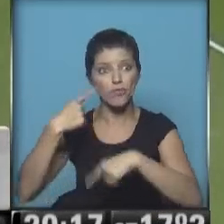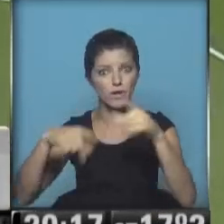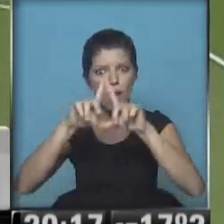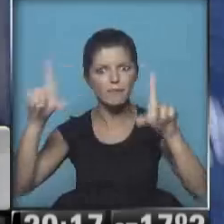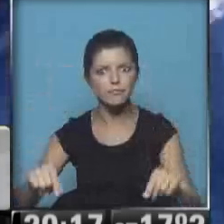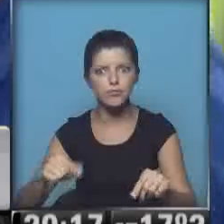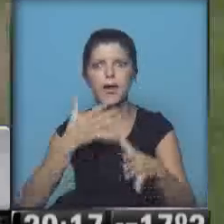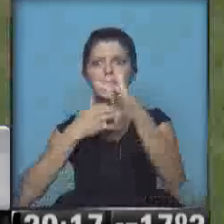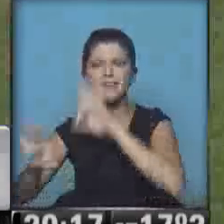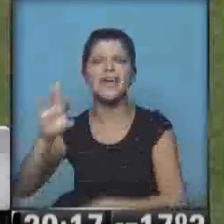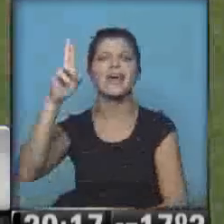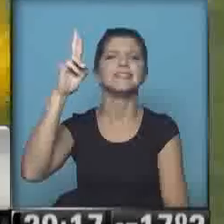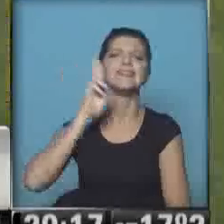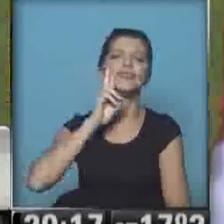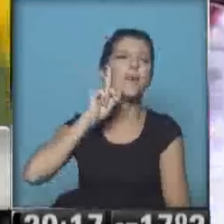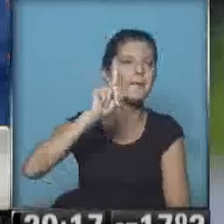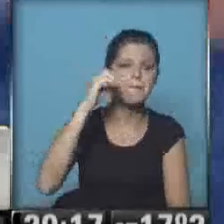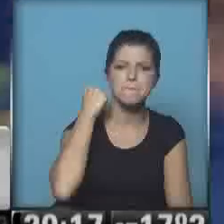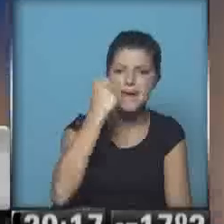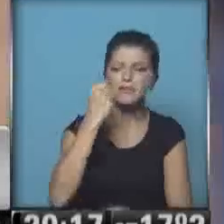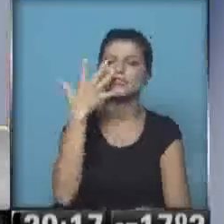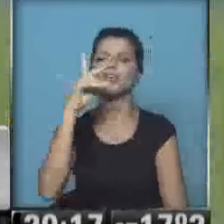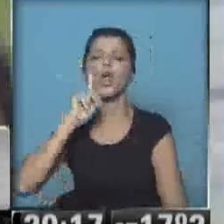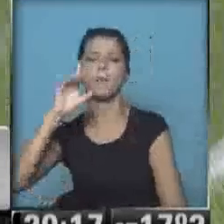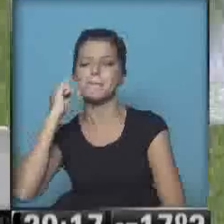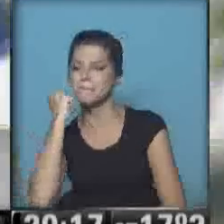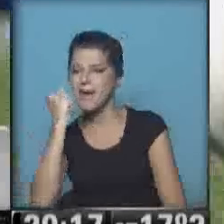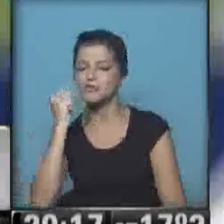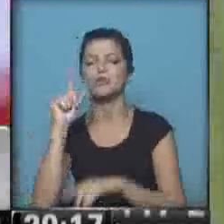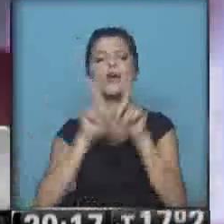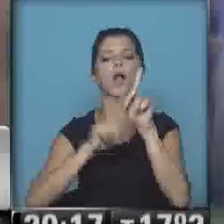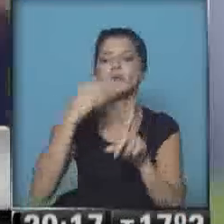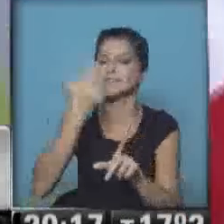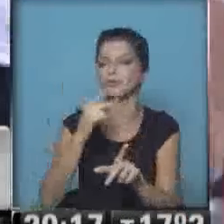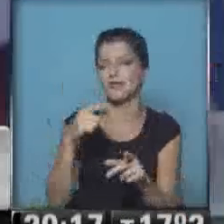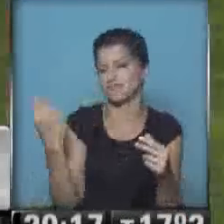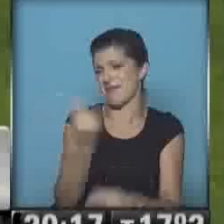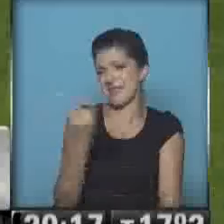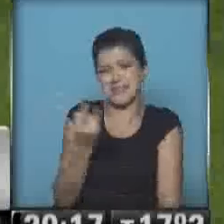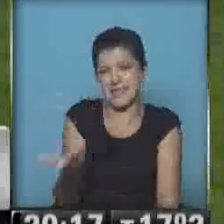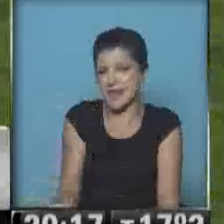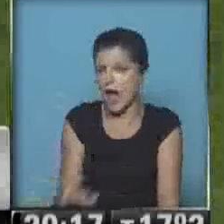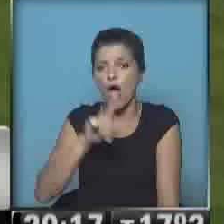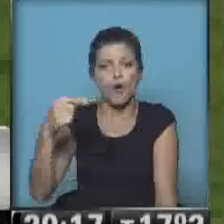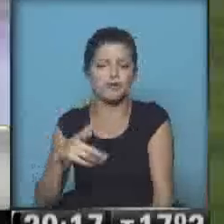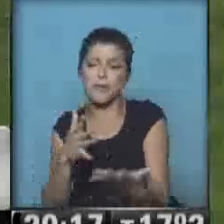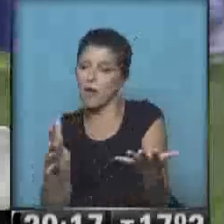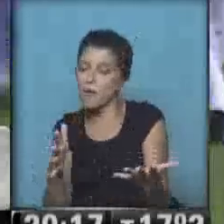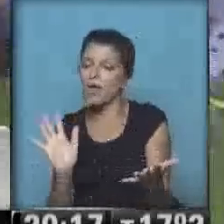venden a 19 mil pesos, a 5 mil, algunas seguramente serán falsas, otras no tanto,